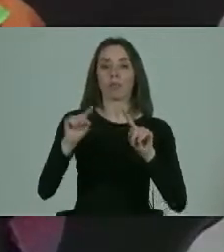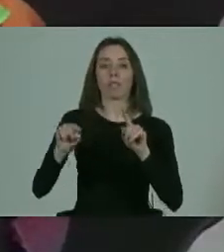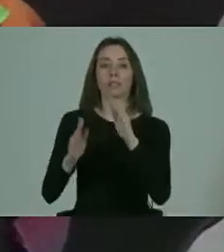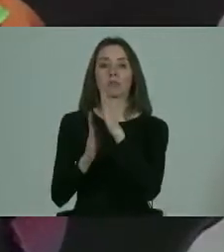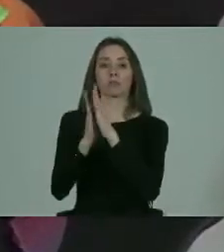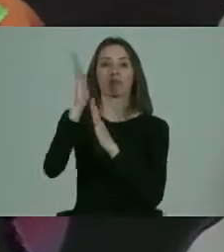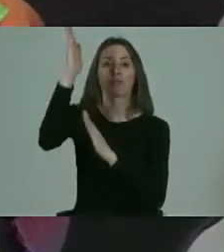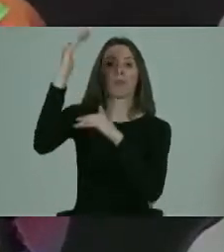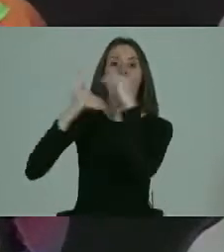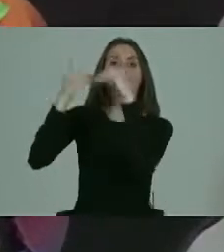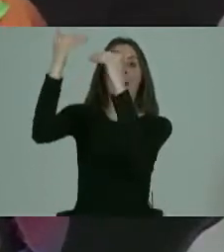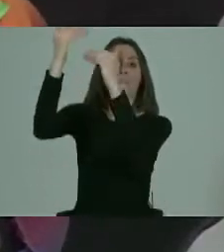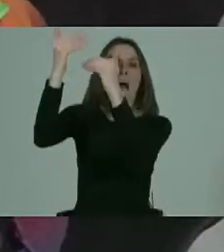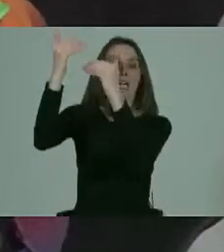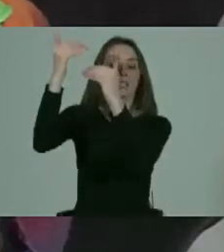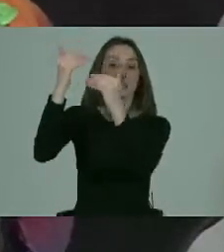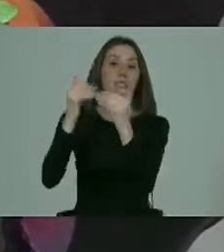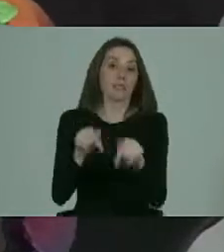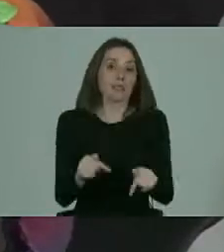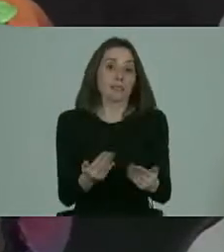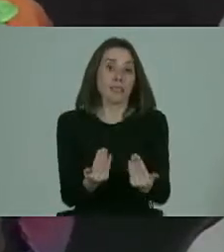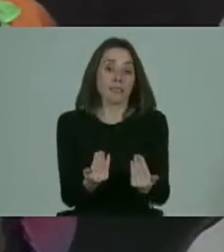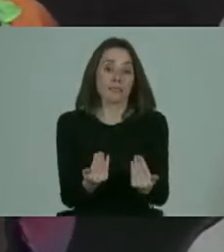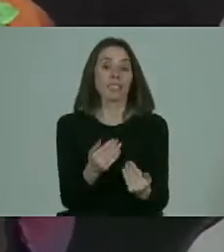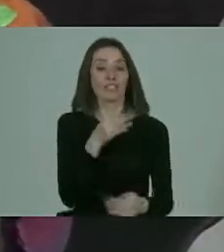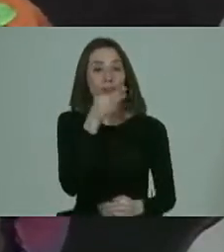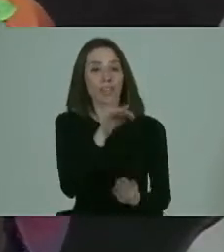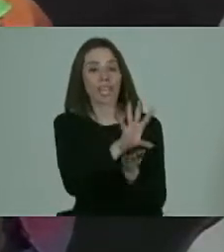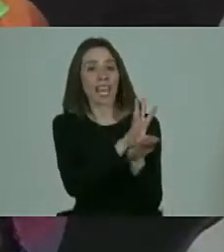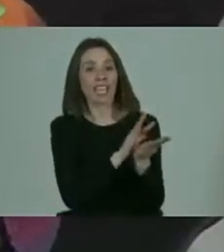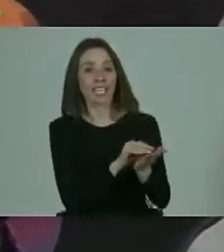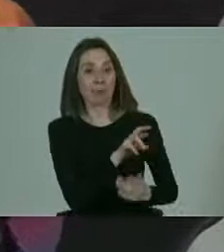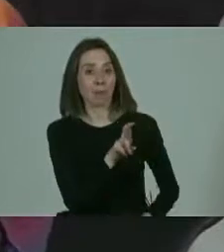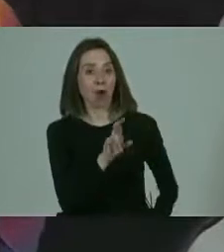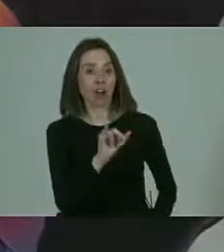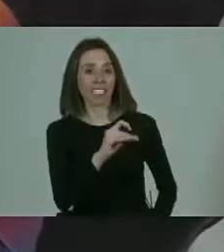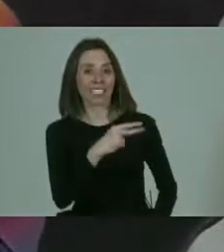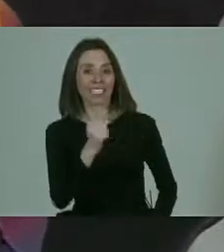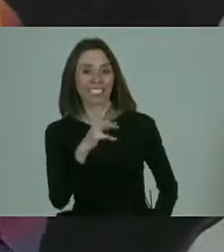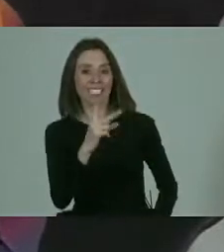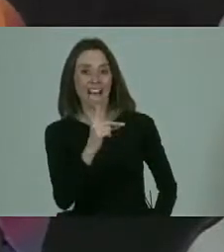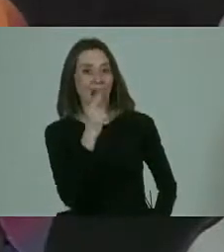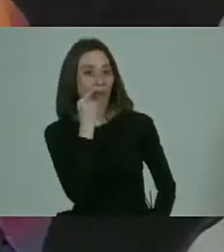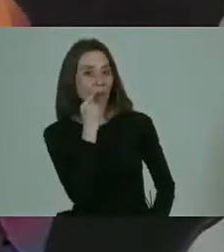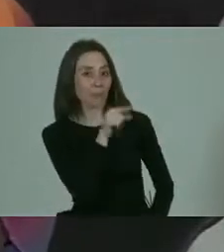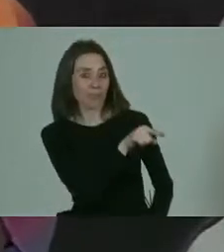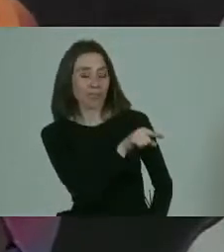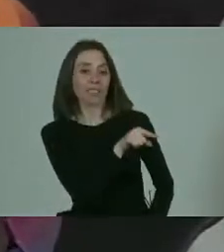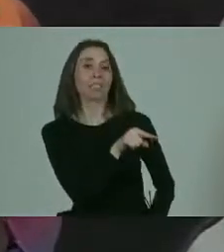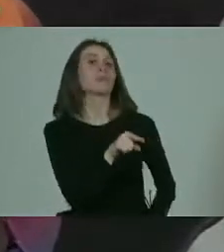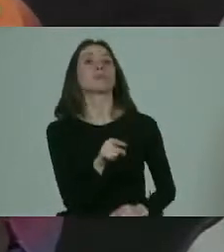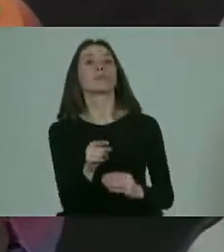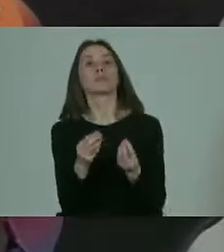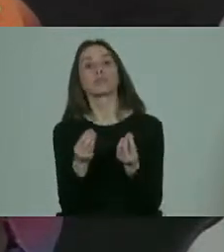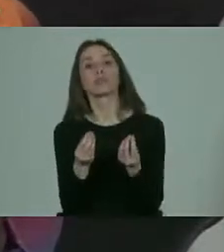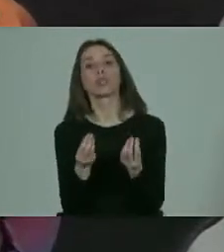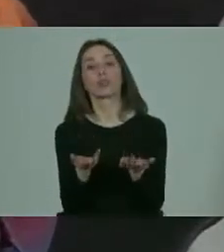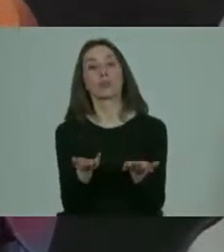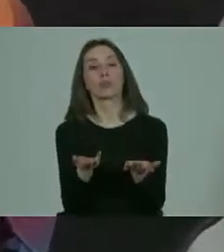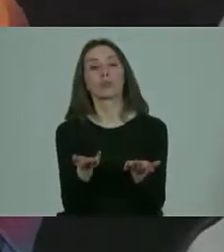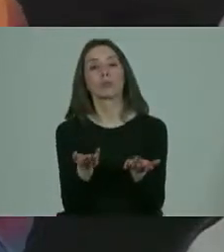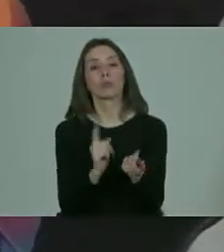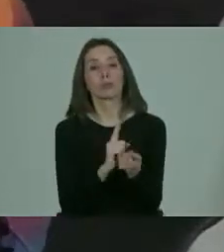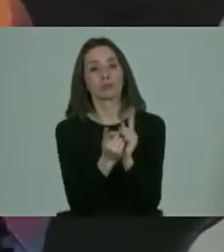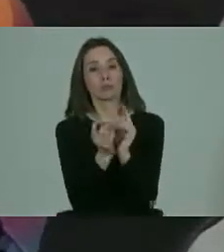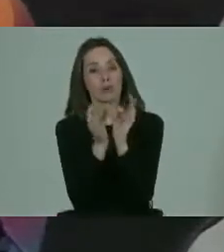que necesitamos entonces ese ejemplo diversidad de vista es es como cómo se